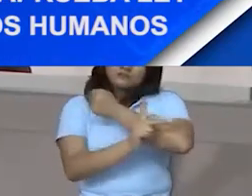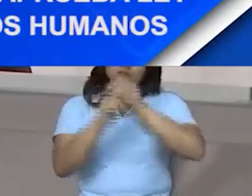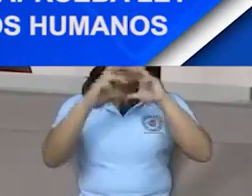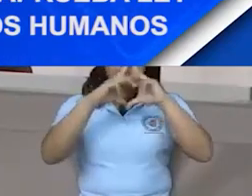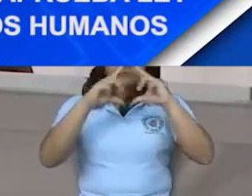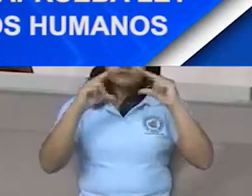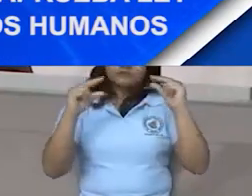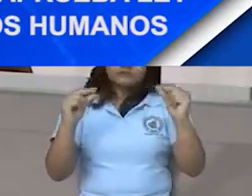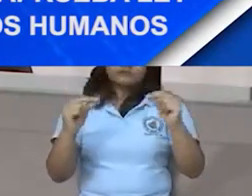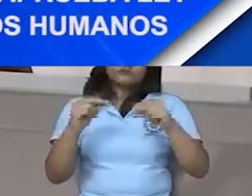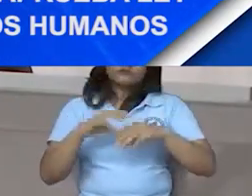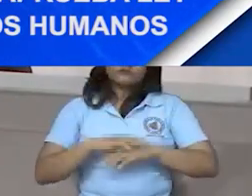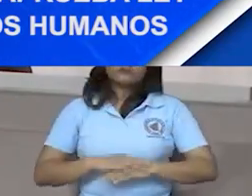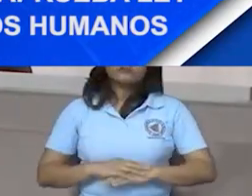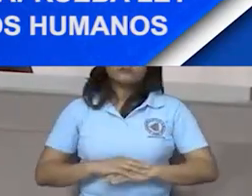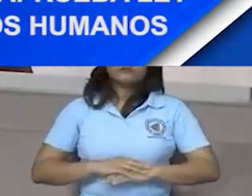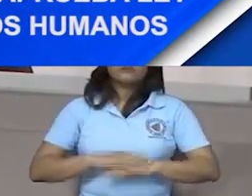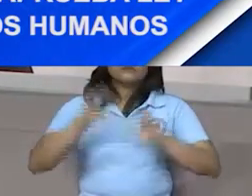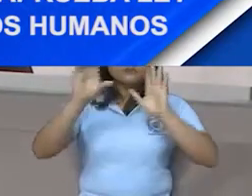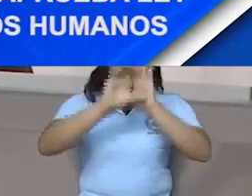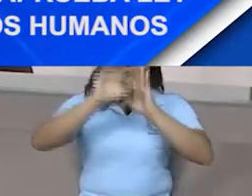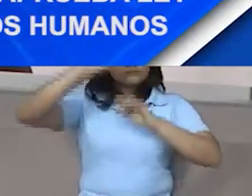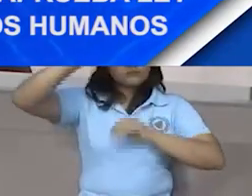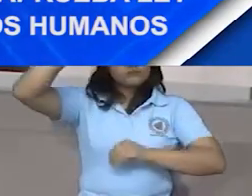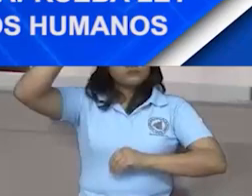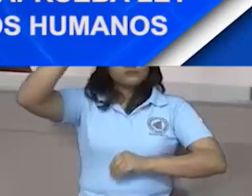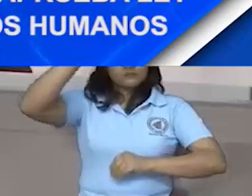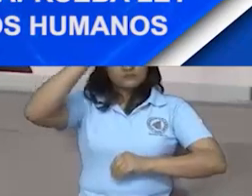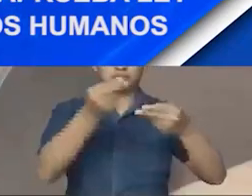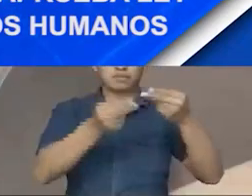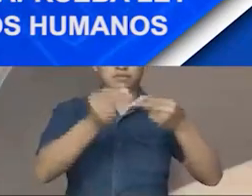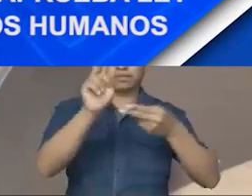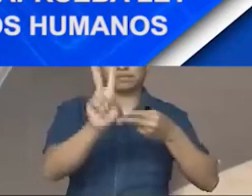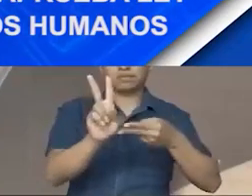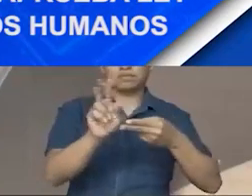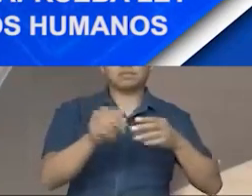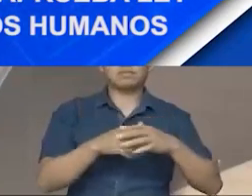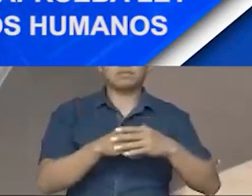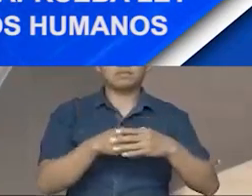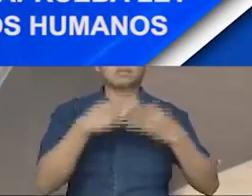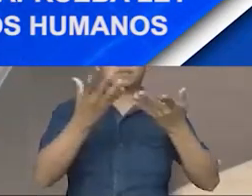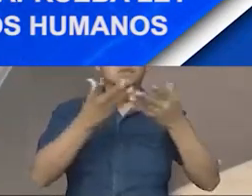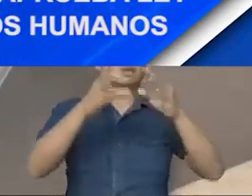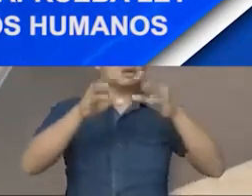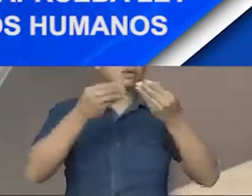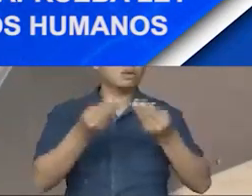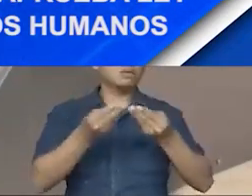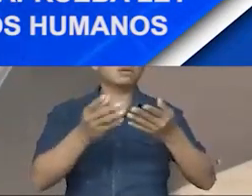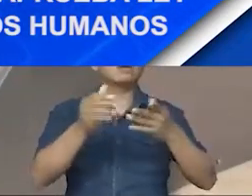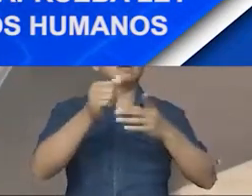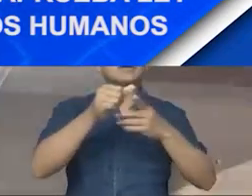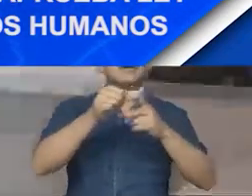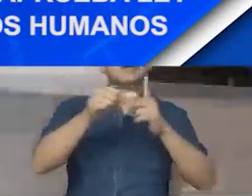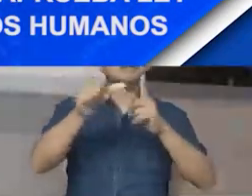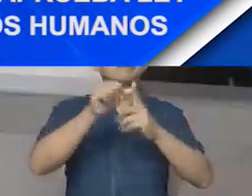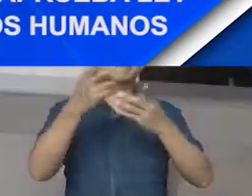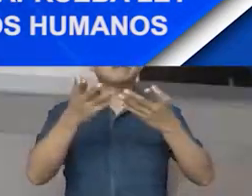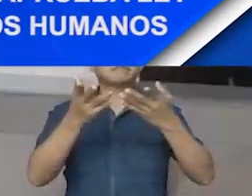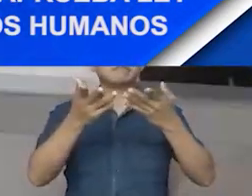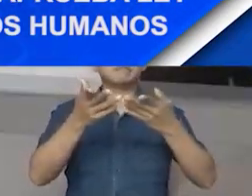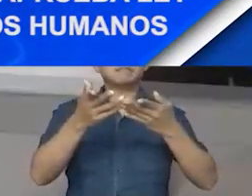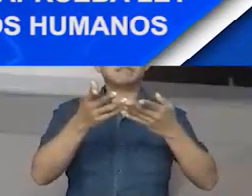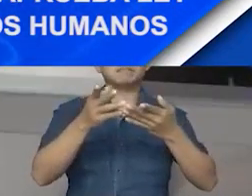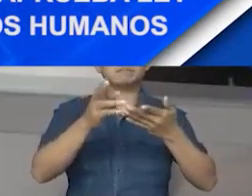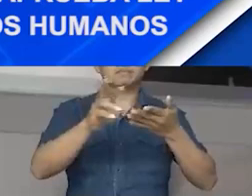y supeditado a la Constitución Política y las leyes. Son atribuciones de la Procuraduría General de la